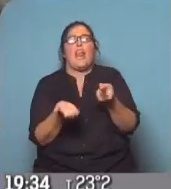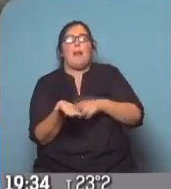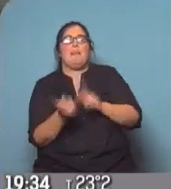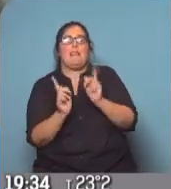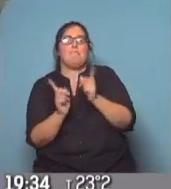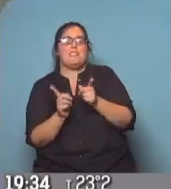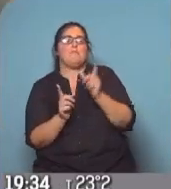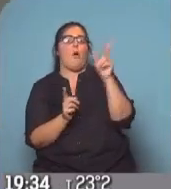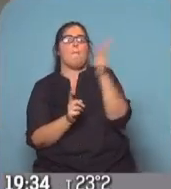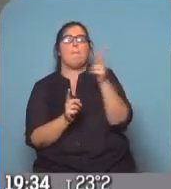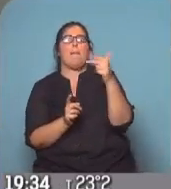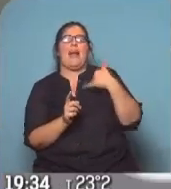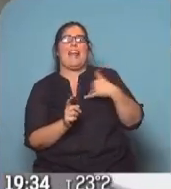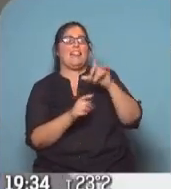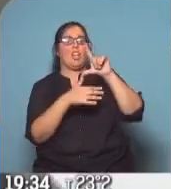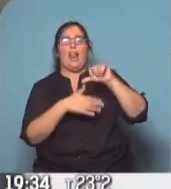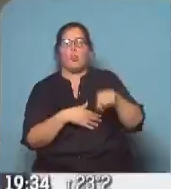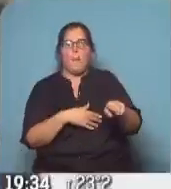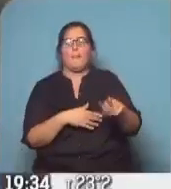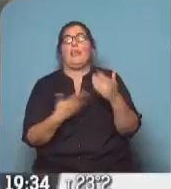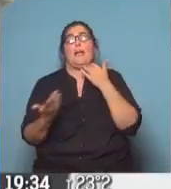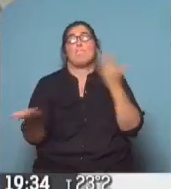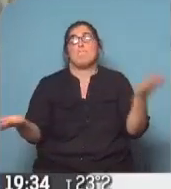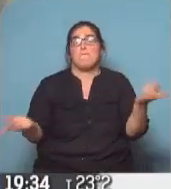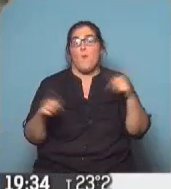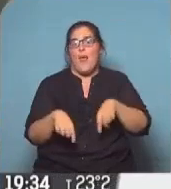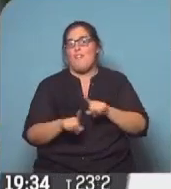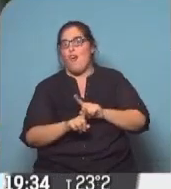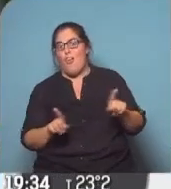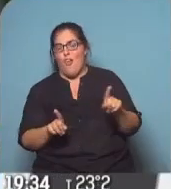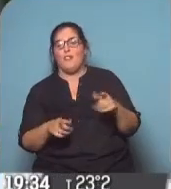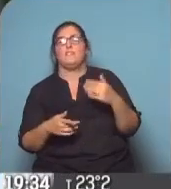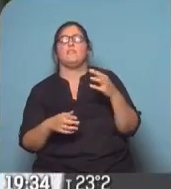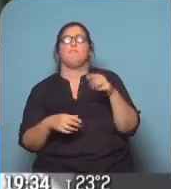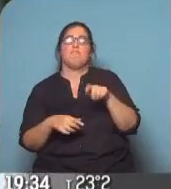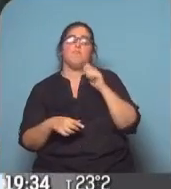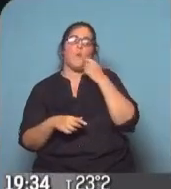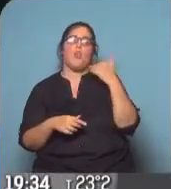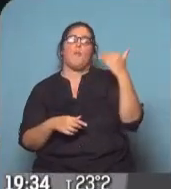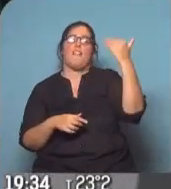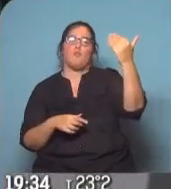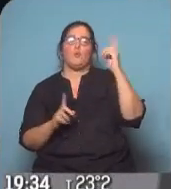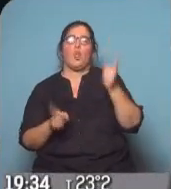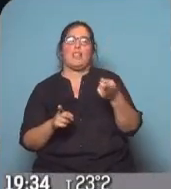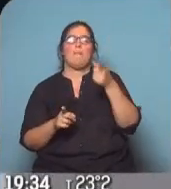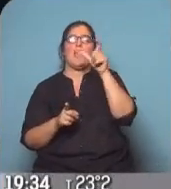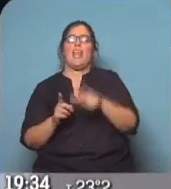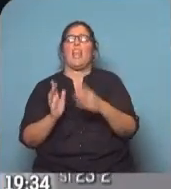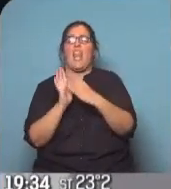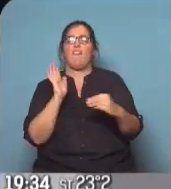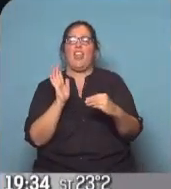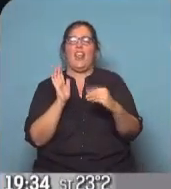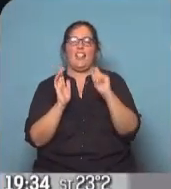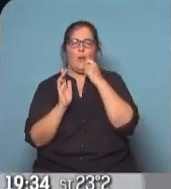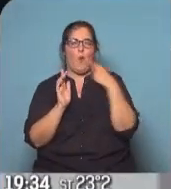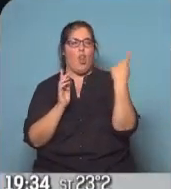papá argentino de latinoamérica y esto creo que para el futuro será también un gran referente saber que tuvimos un